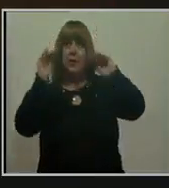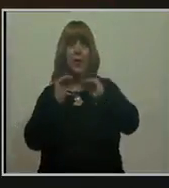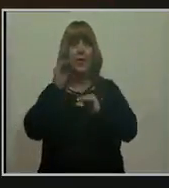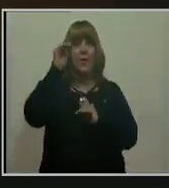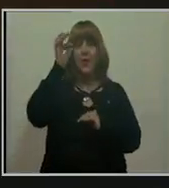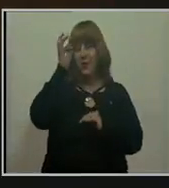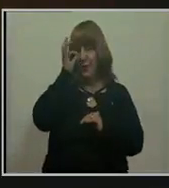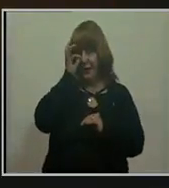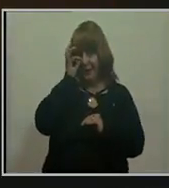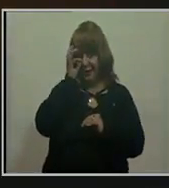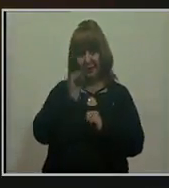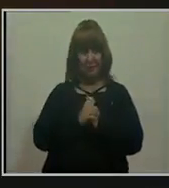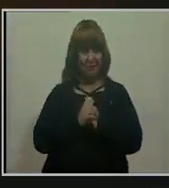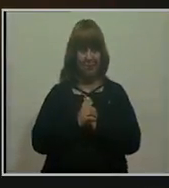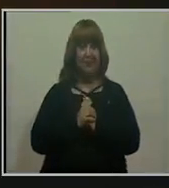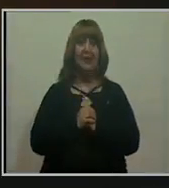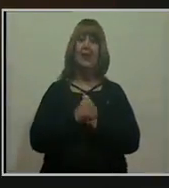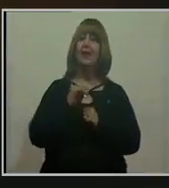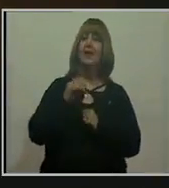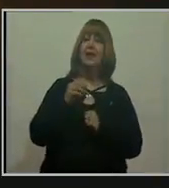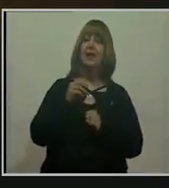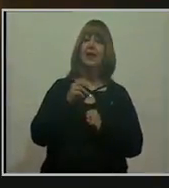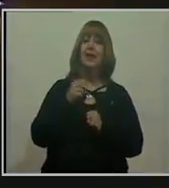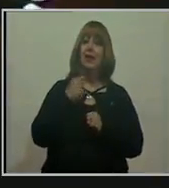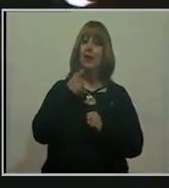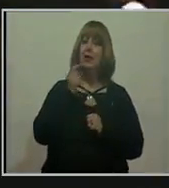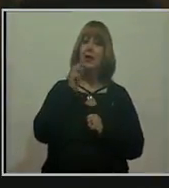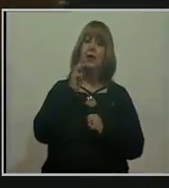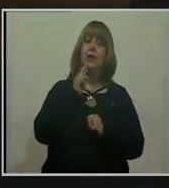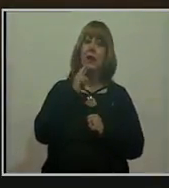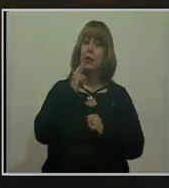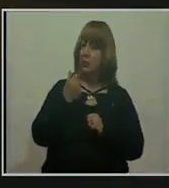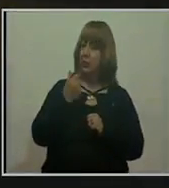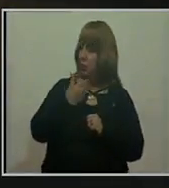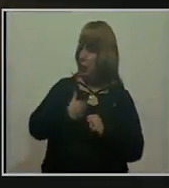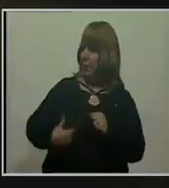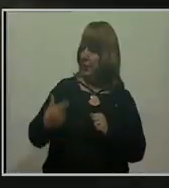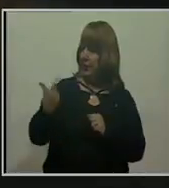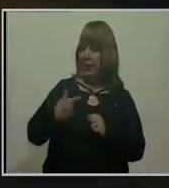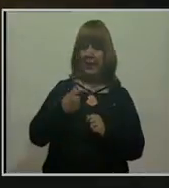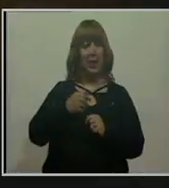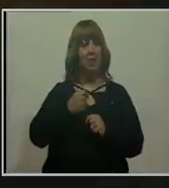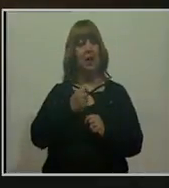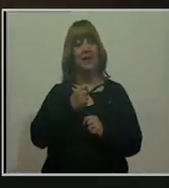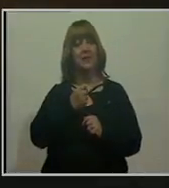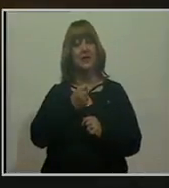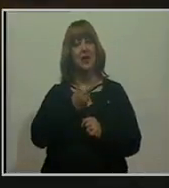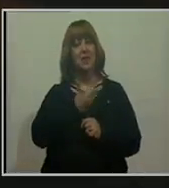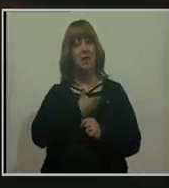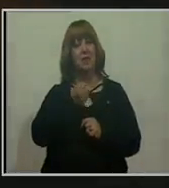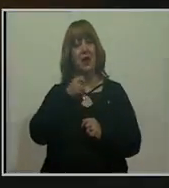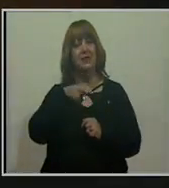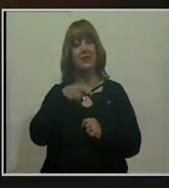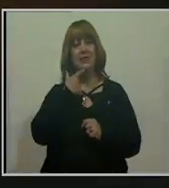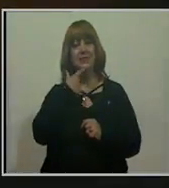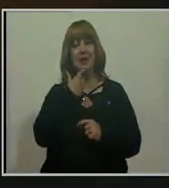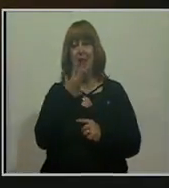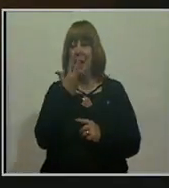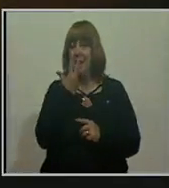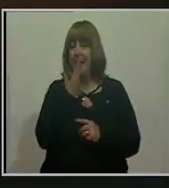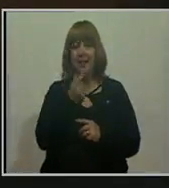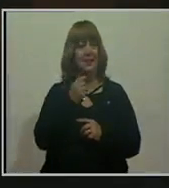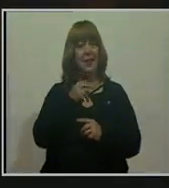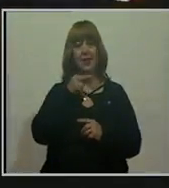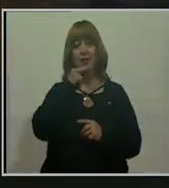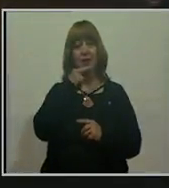20 grados. ¿Sigue siendo la presidenta del club de fan de los viernes? Obvio, me lo tatué. No le puedo decir dónde, pero me lo tatué. Epa,